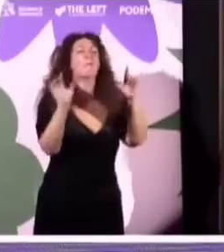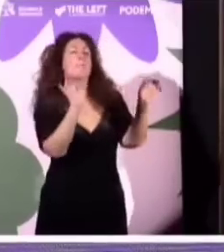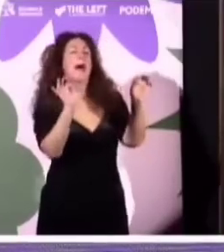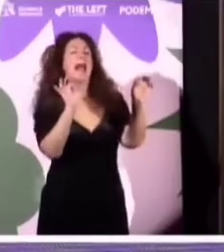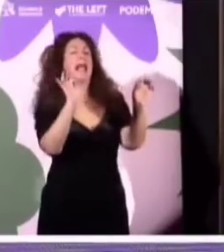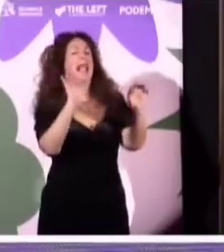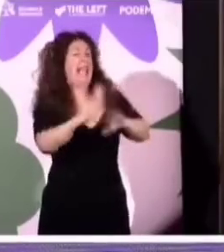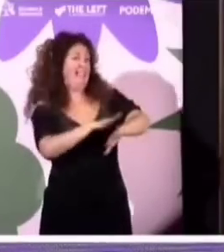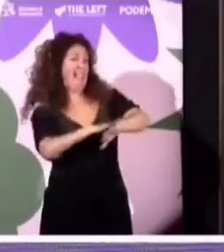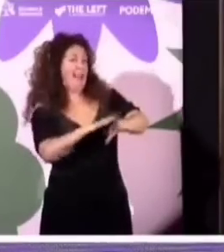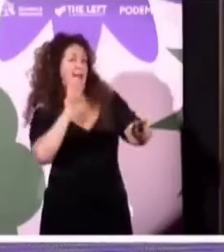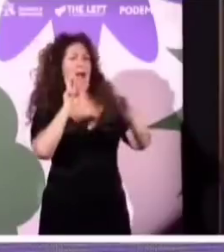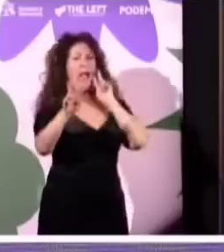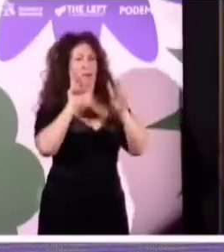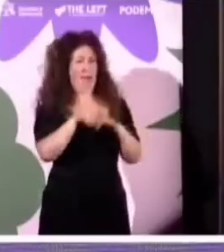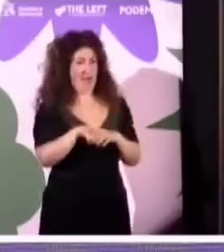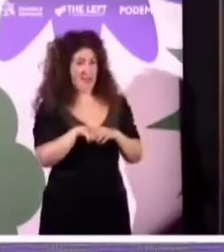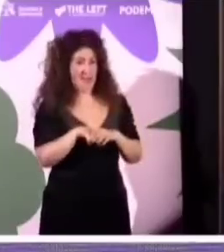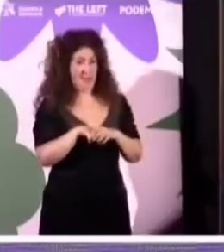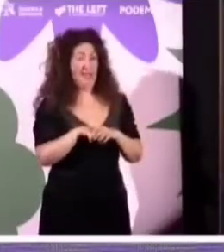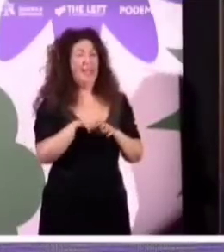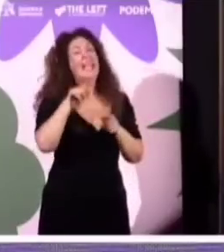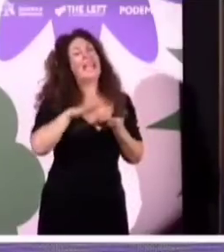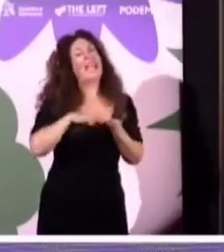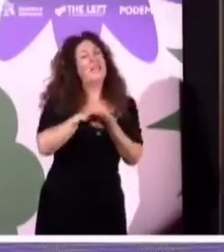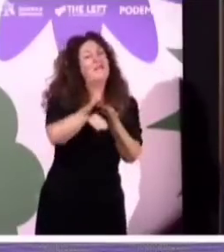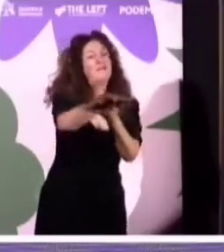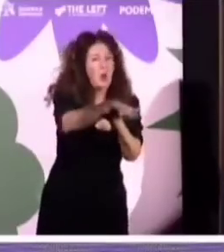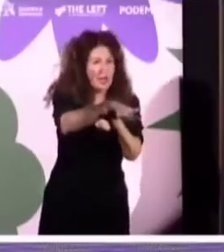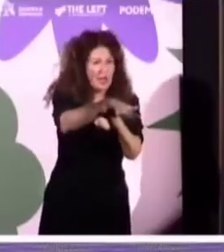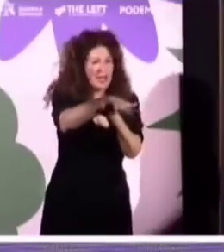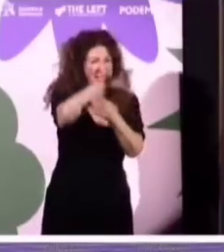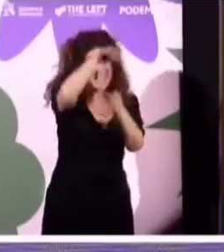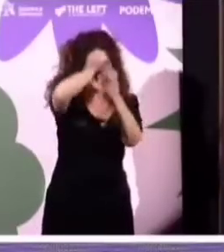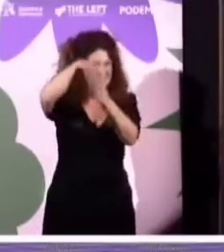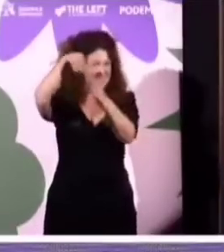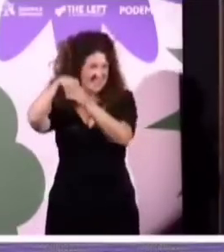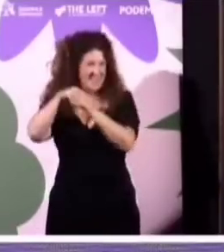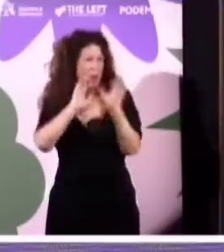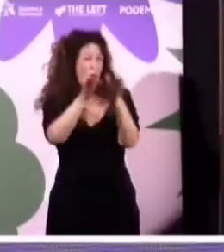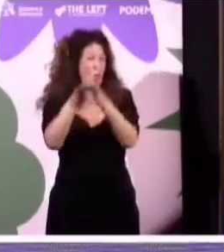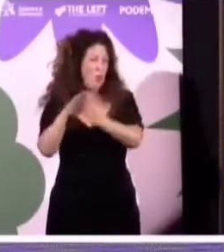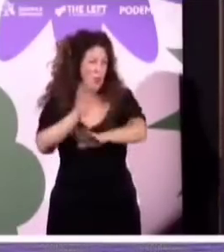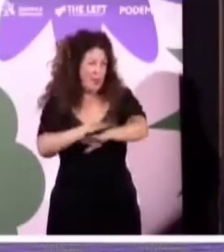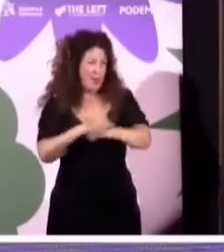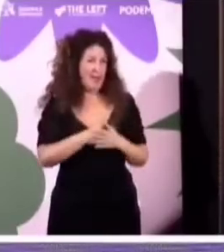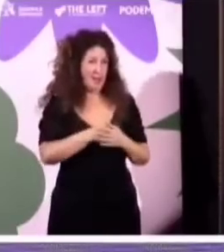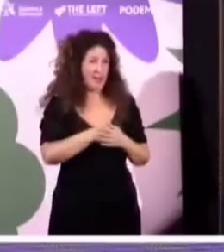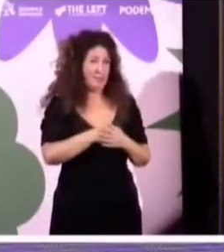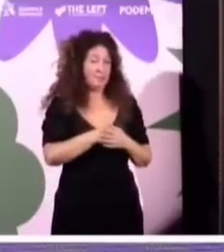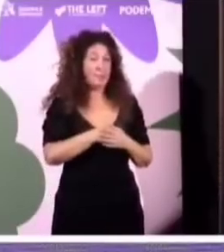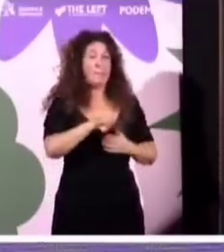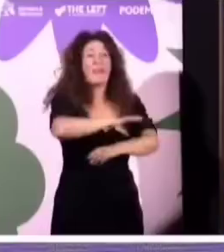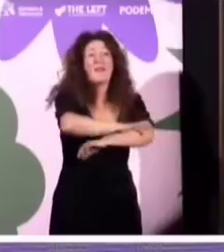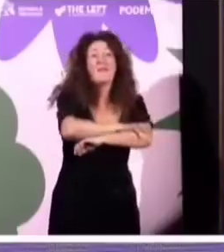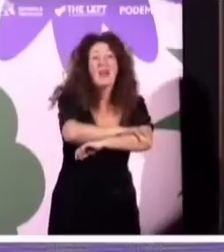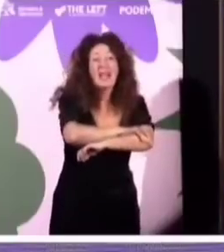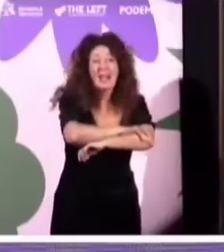izquierdas y para poder influir en las internas de los partidos de izquierdas. El Ferreras